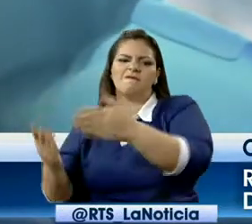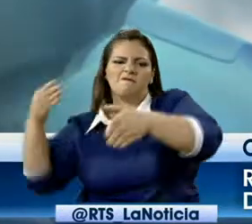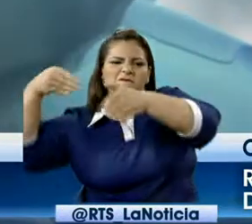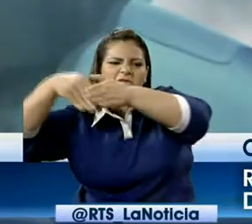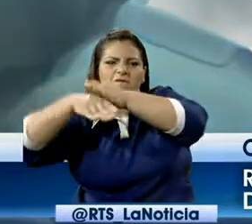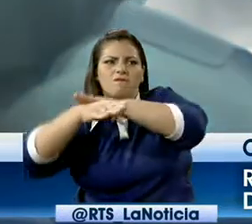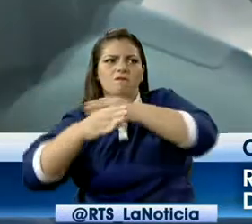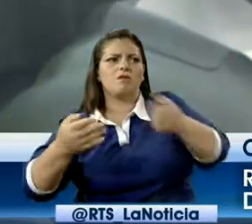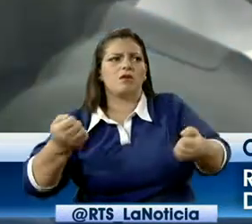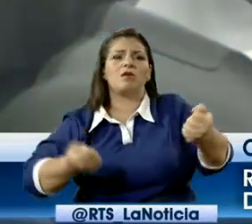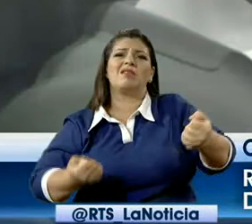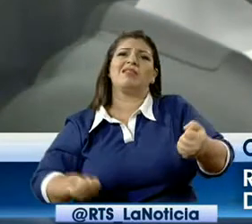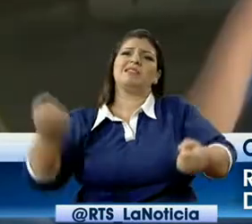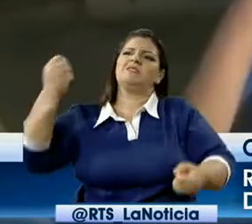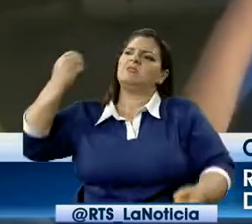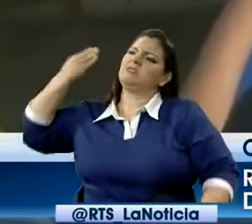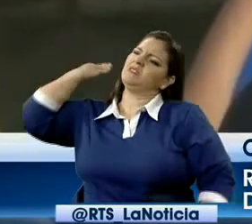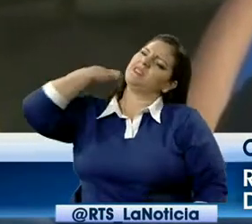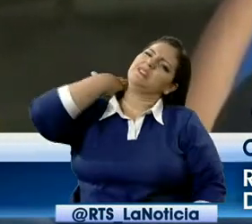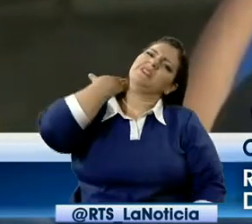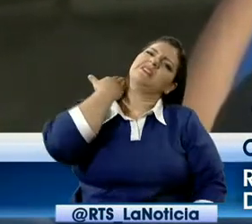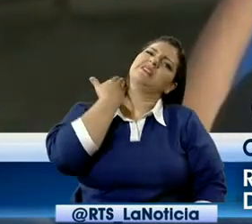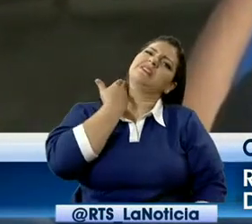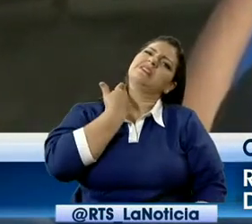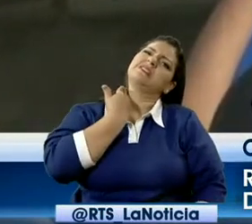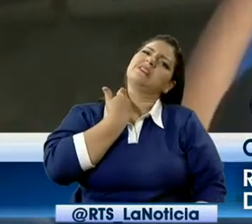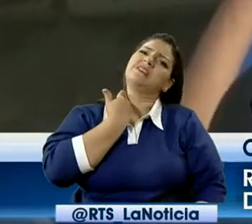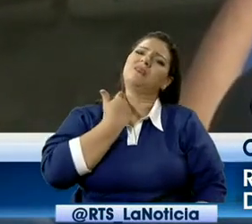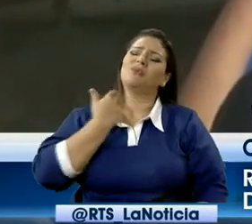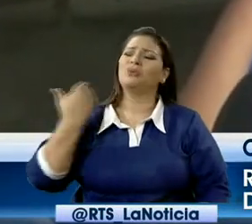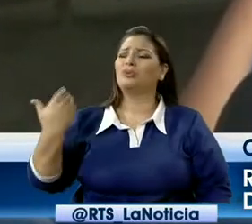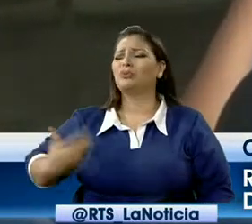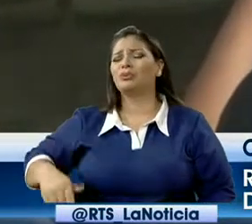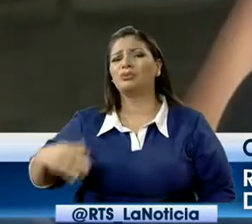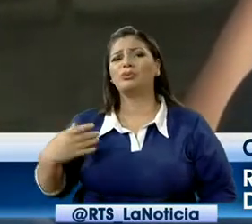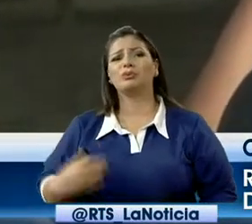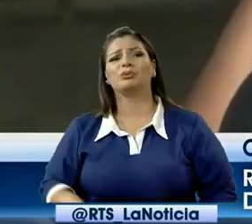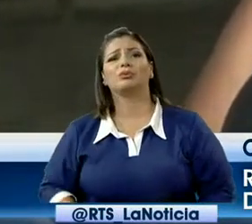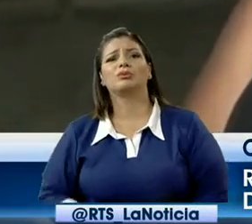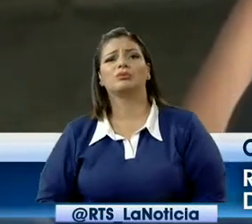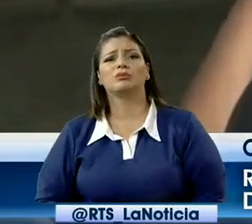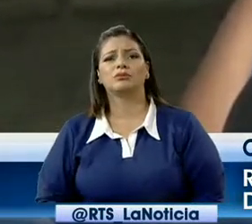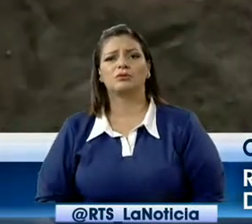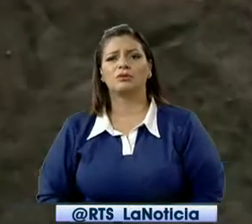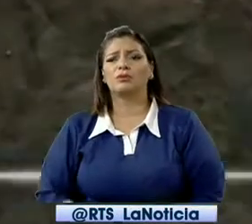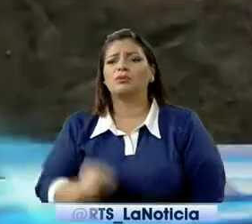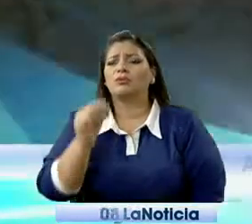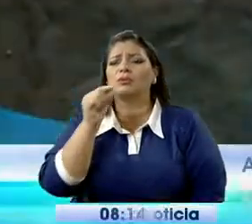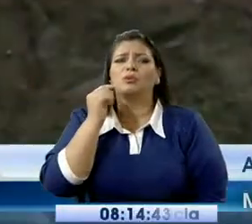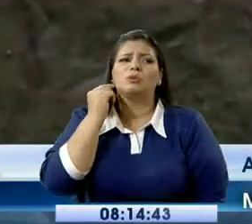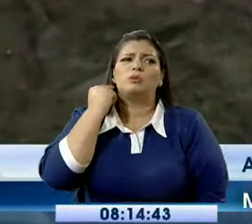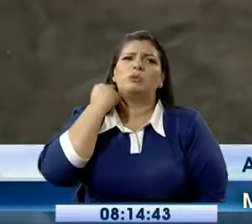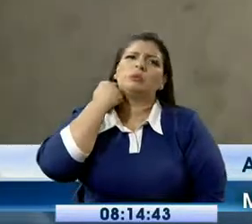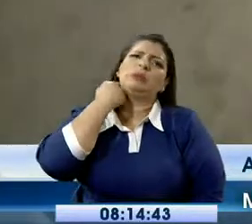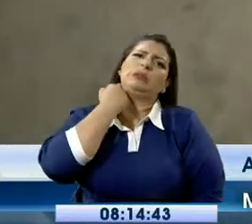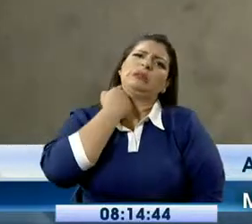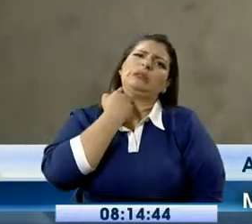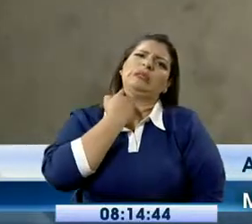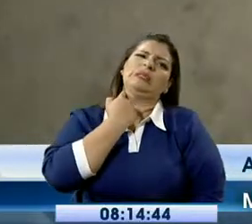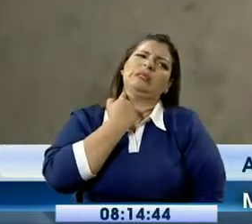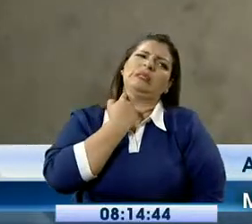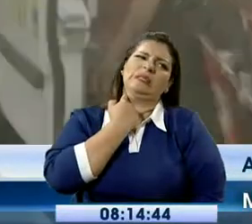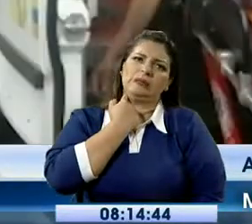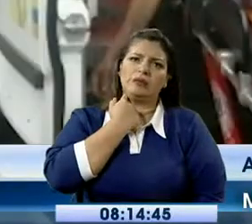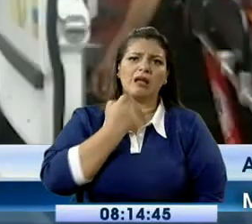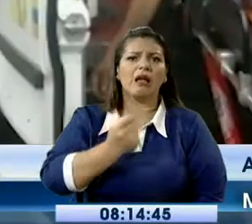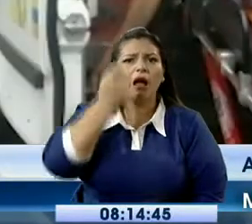del chofer. Por un poquito podía quedar ahí ya porque le han cortado bastante adentrito